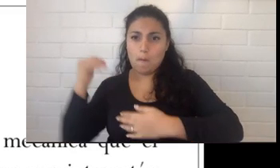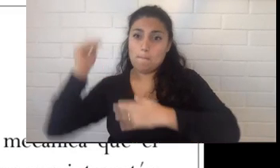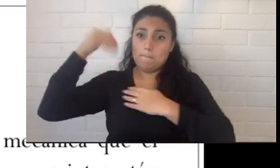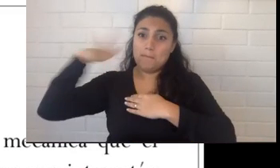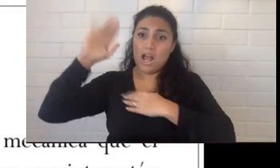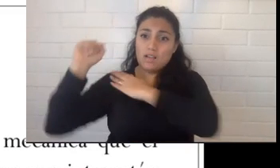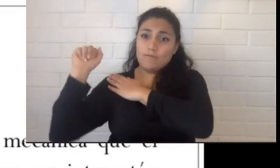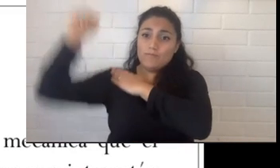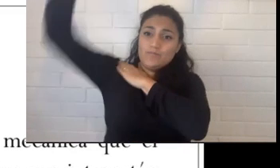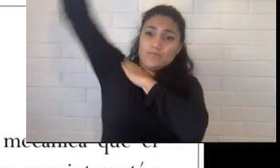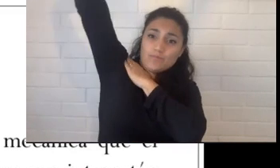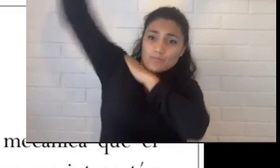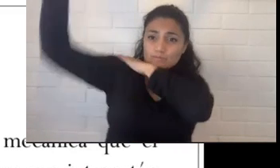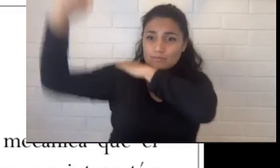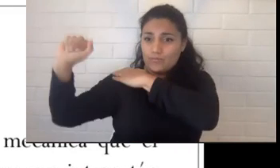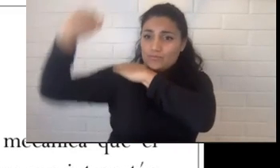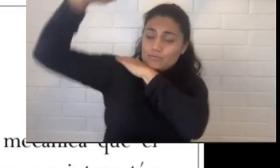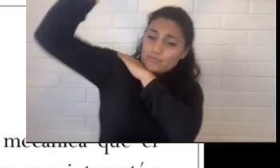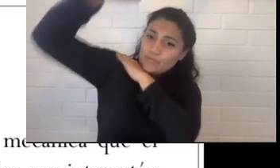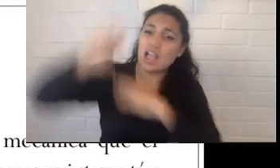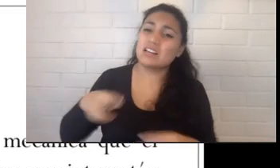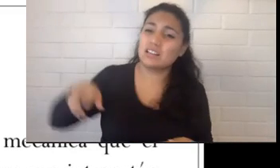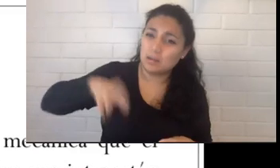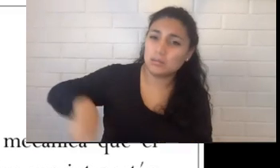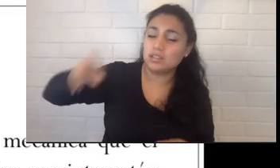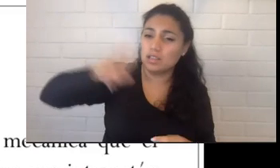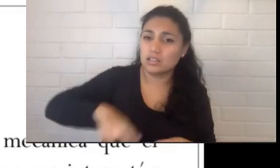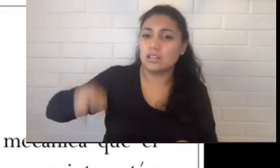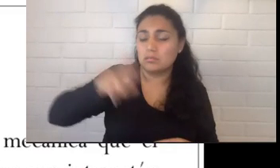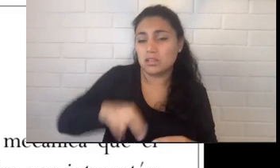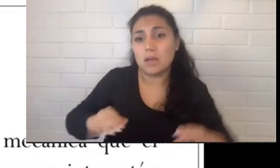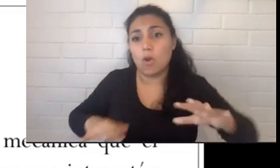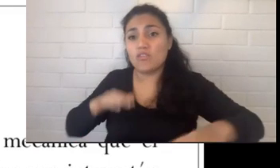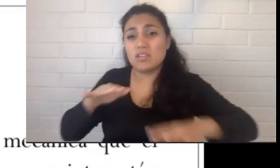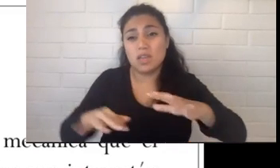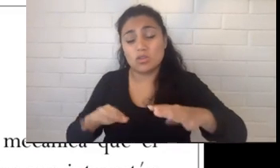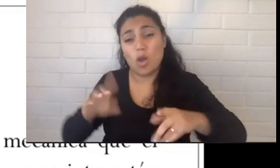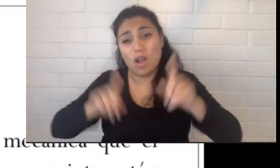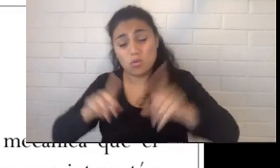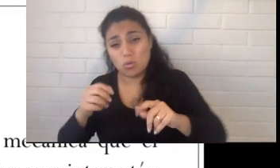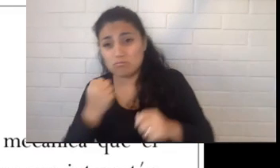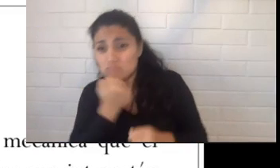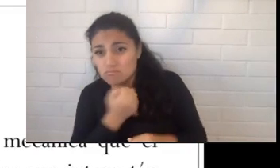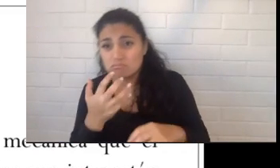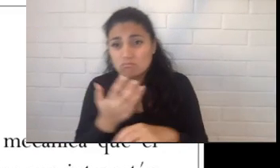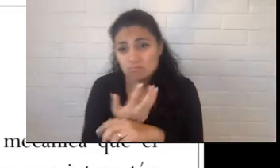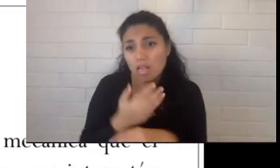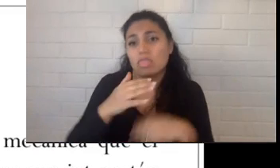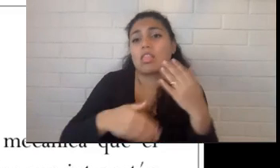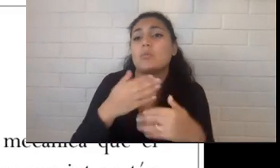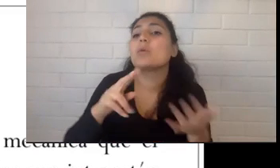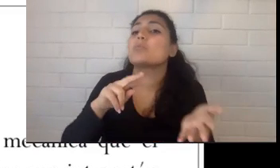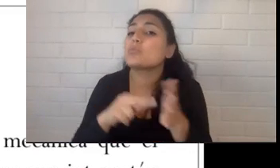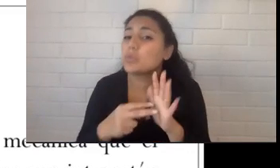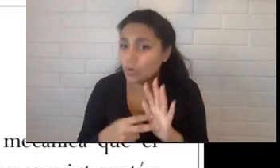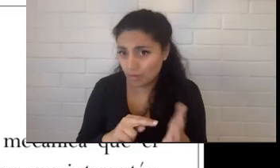hombro, y esos son movimientos repetitivos que a lo largo, si no están bien condicionados, vamos a tener problemáticas como las que tenemos actualmente,